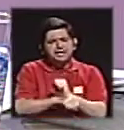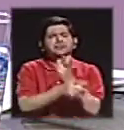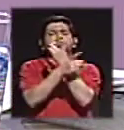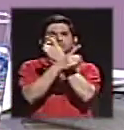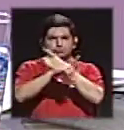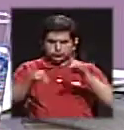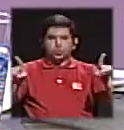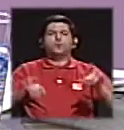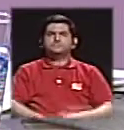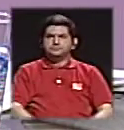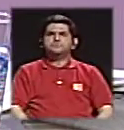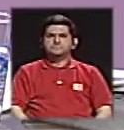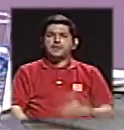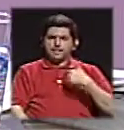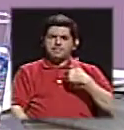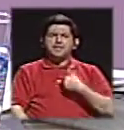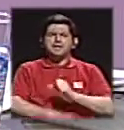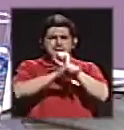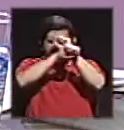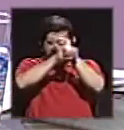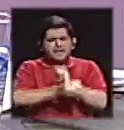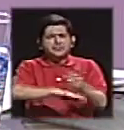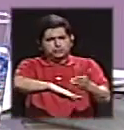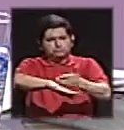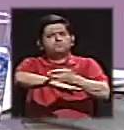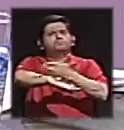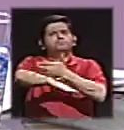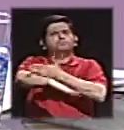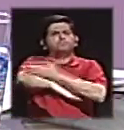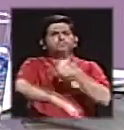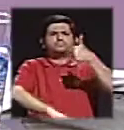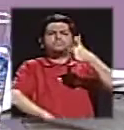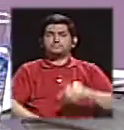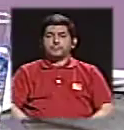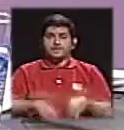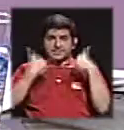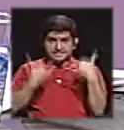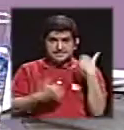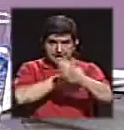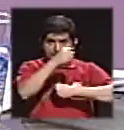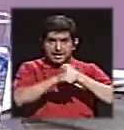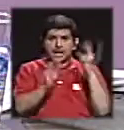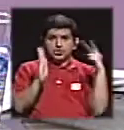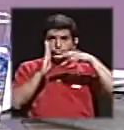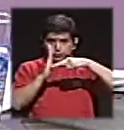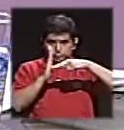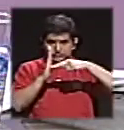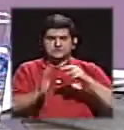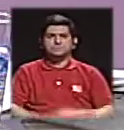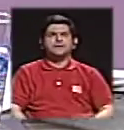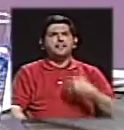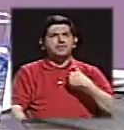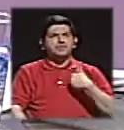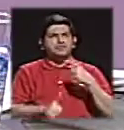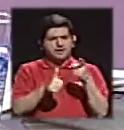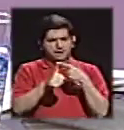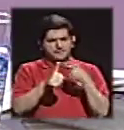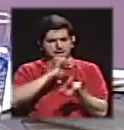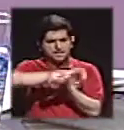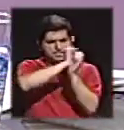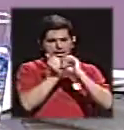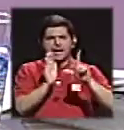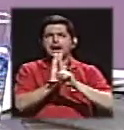democrática, ha tenido una tradición muy progresista. Y ya en el año 2000 hay una primera